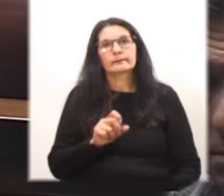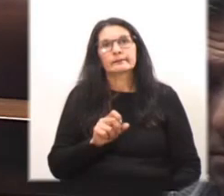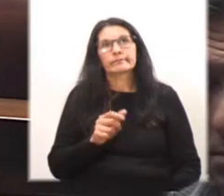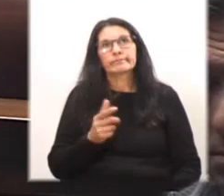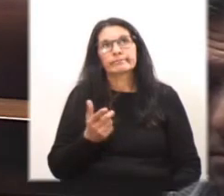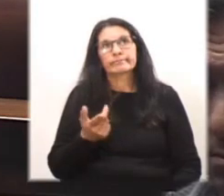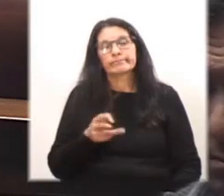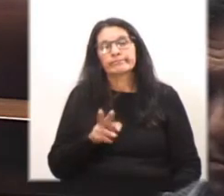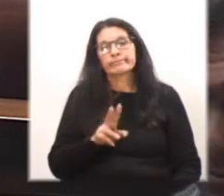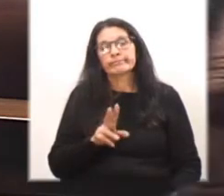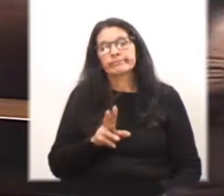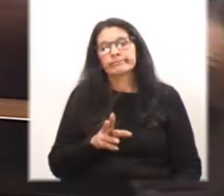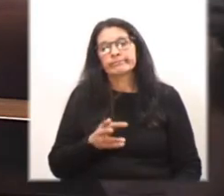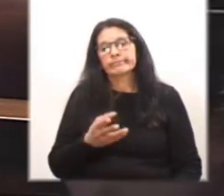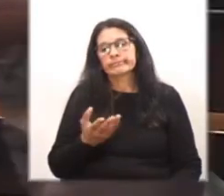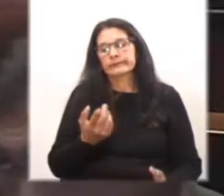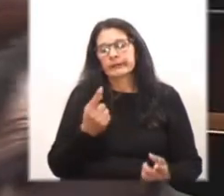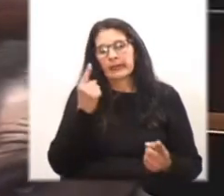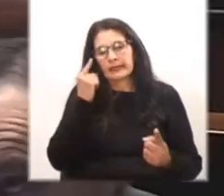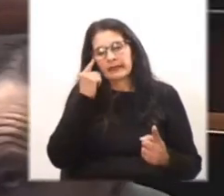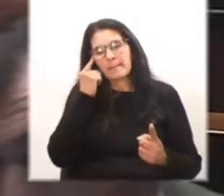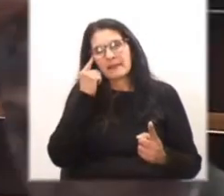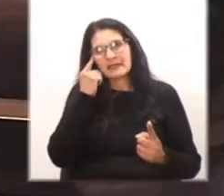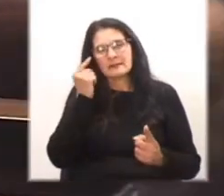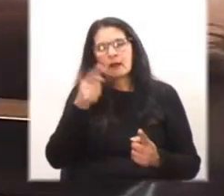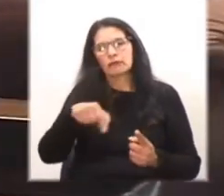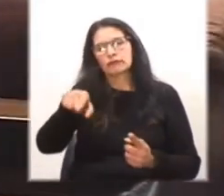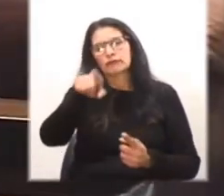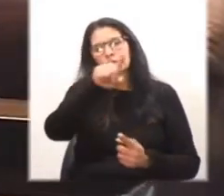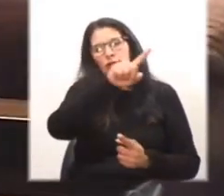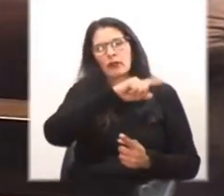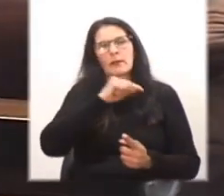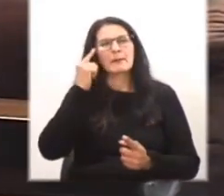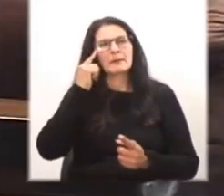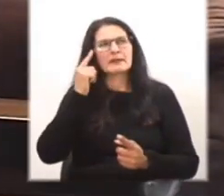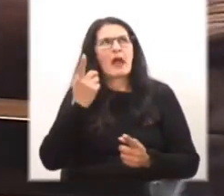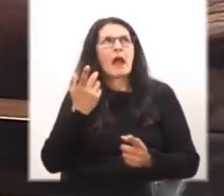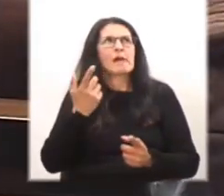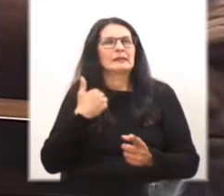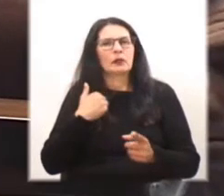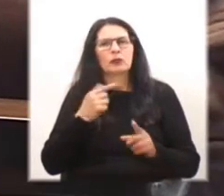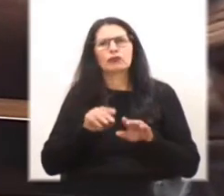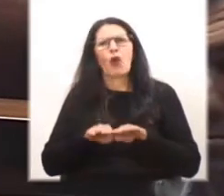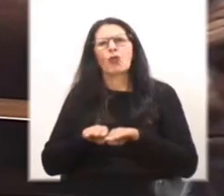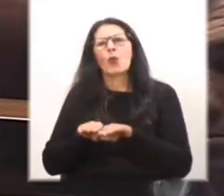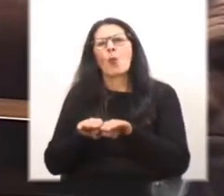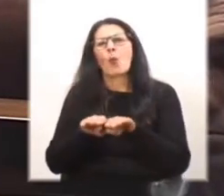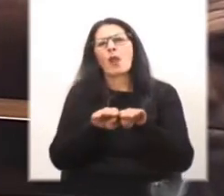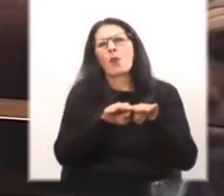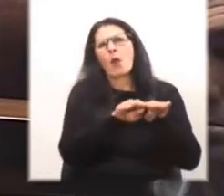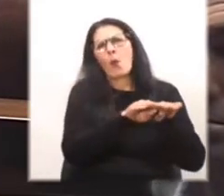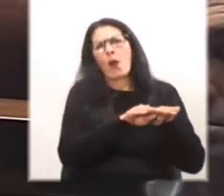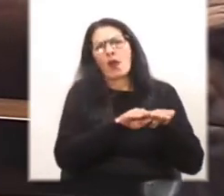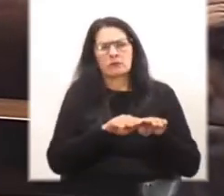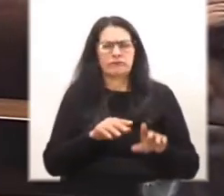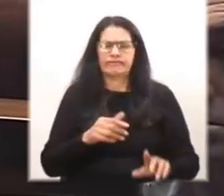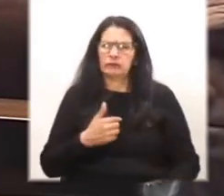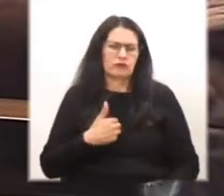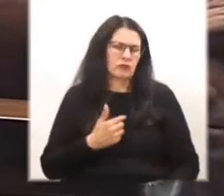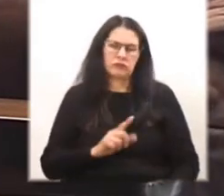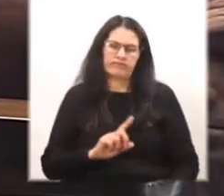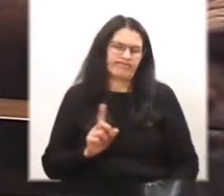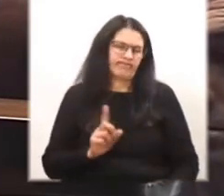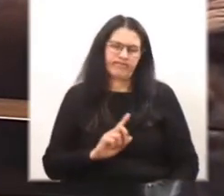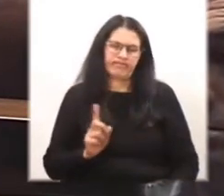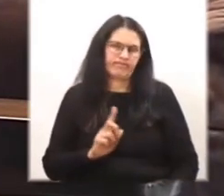dejar en la conciencia popular que somos todos iguales. Y yo me niego